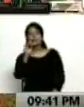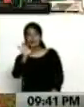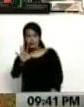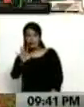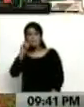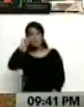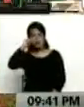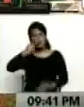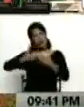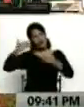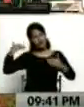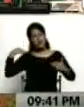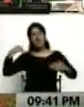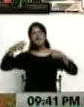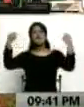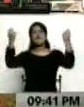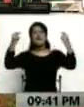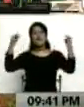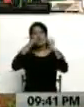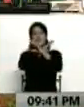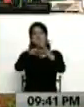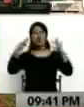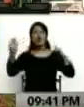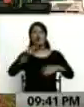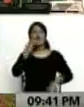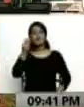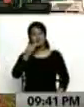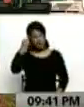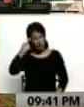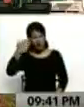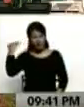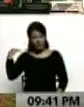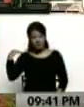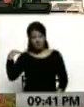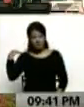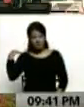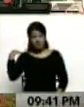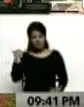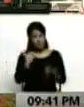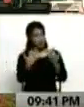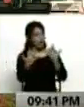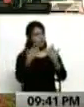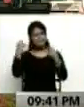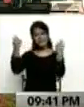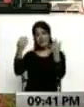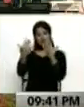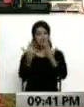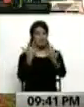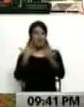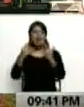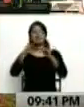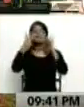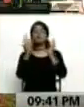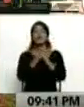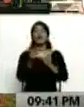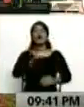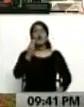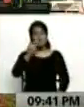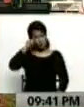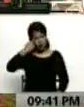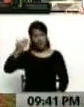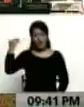2005 el festival Mundial de la juventud hicimos aquí festival